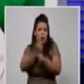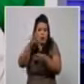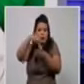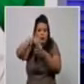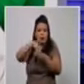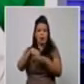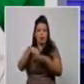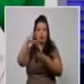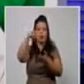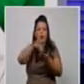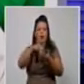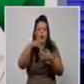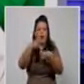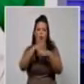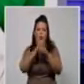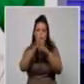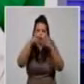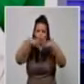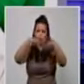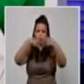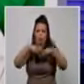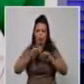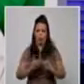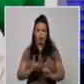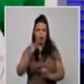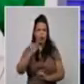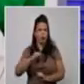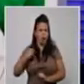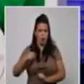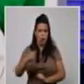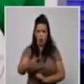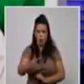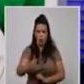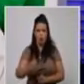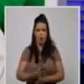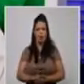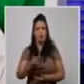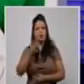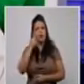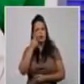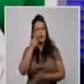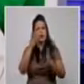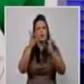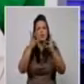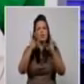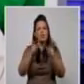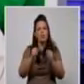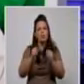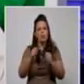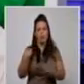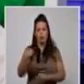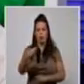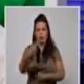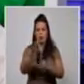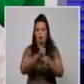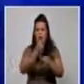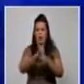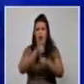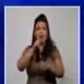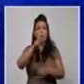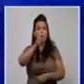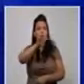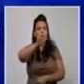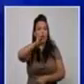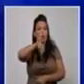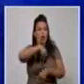molecular que todos los días vemos ahí la cantidad de muestras que procesan. Eso son 24 horas. Personal de